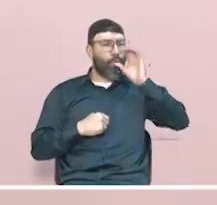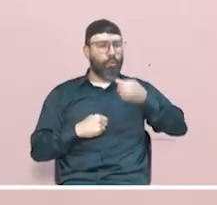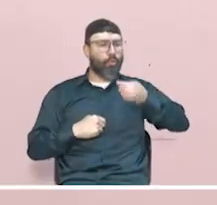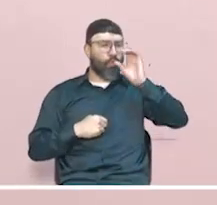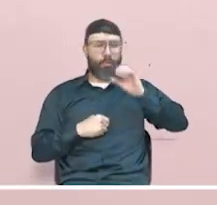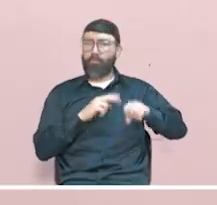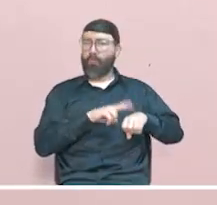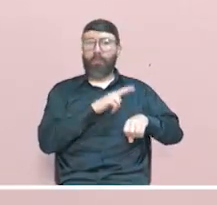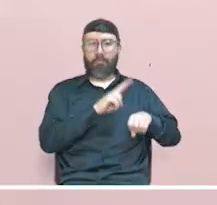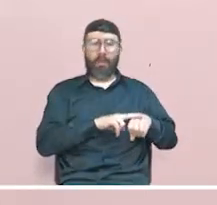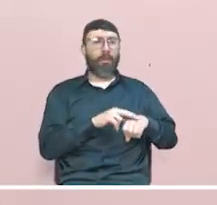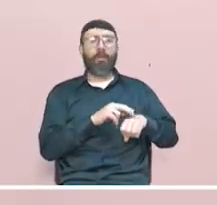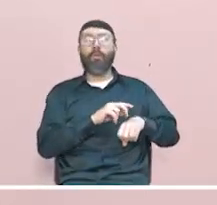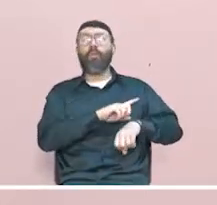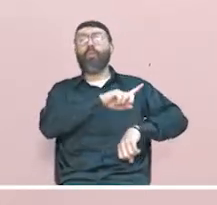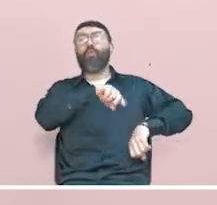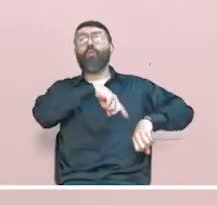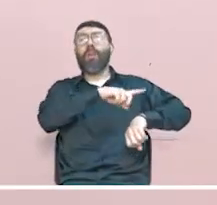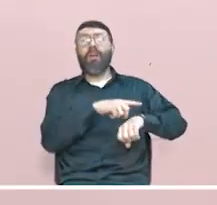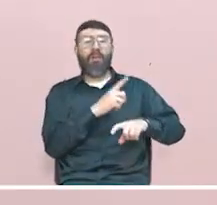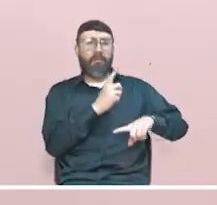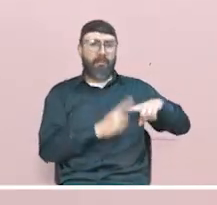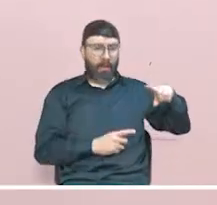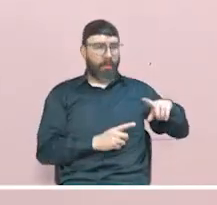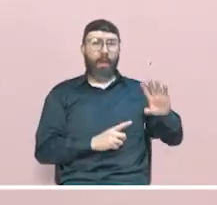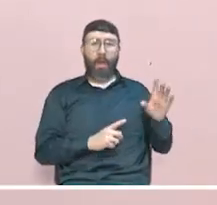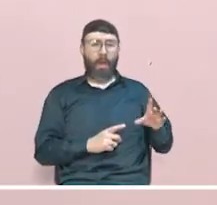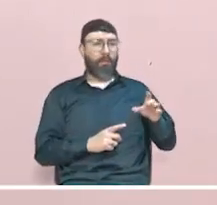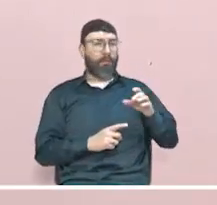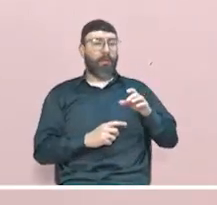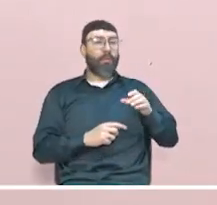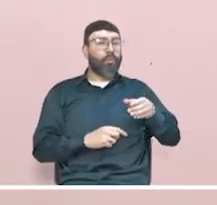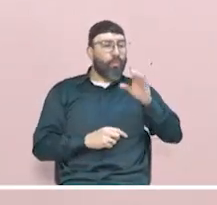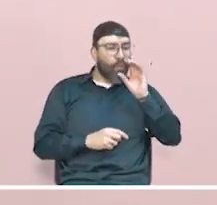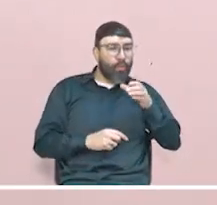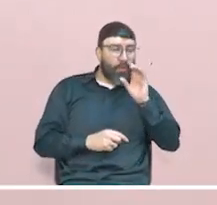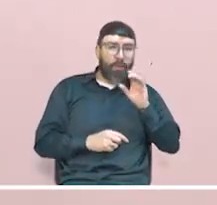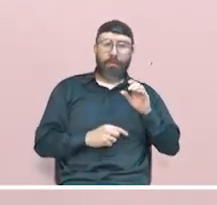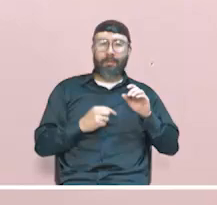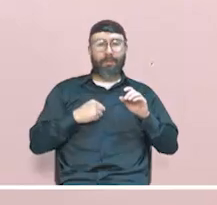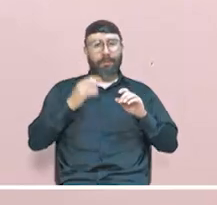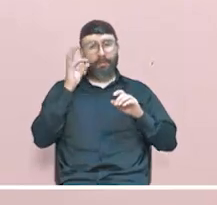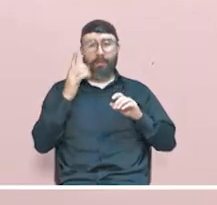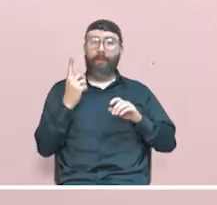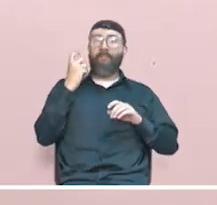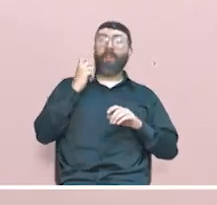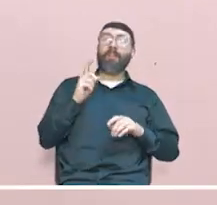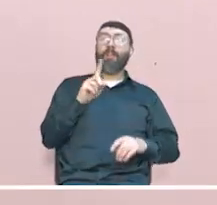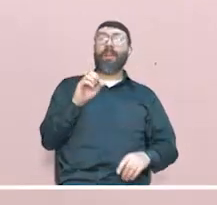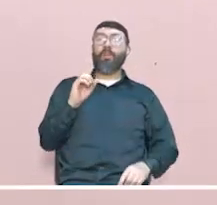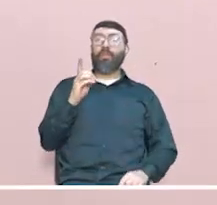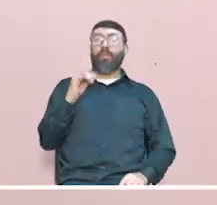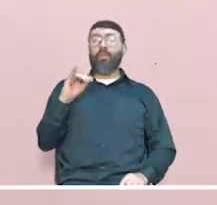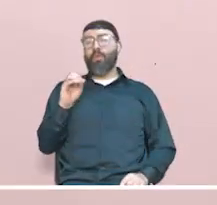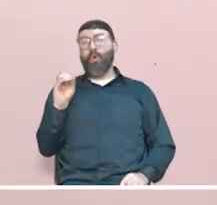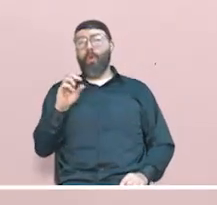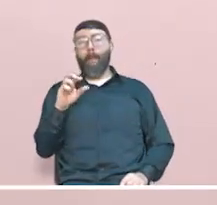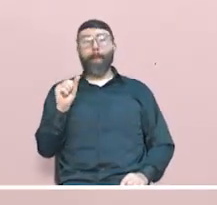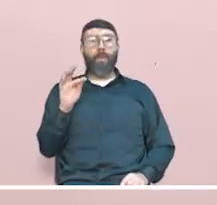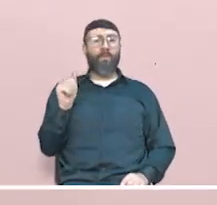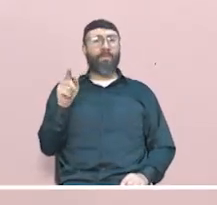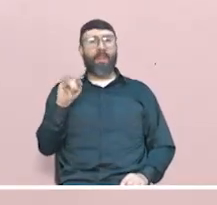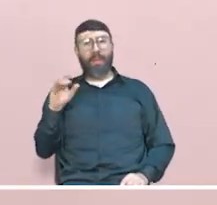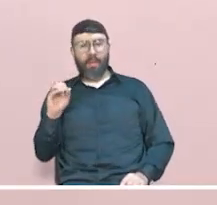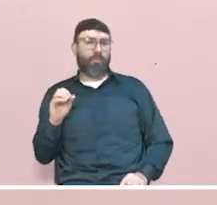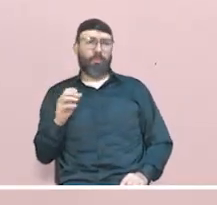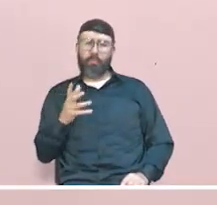actividad física que demore 1 hora y media, voy a terminar con calambres por déficit de sodio o de potasio. Lo otro, que lo habíamos mencionado alguna